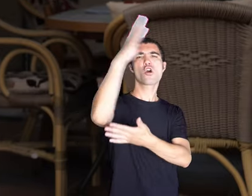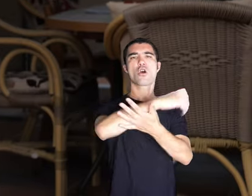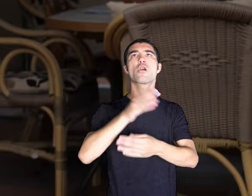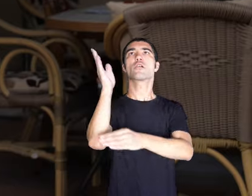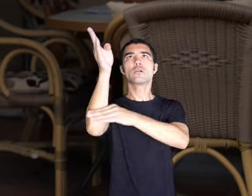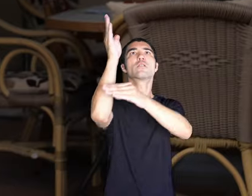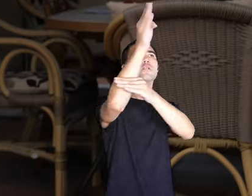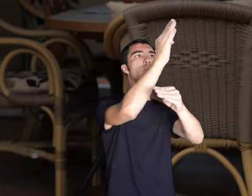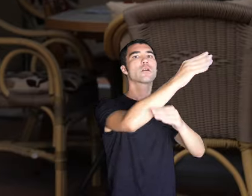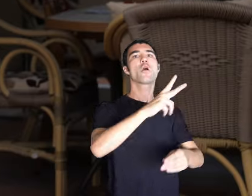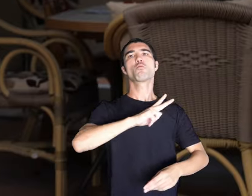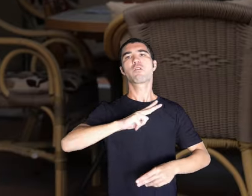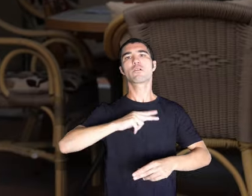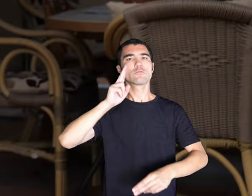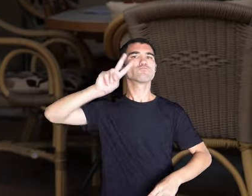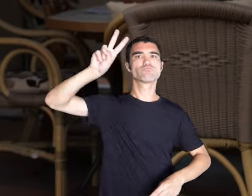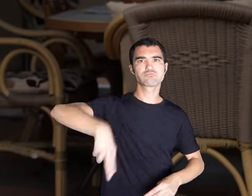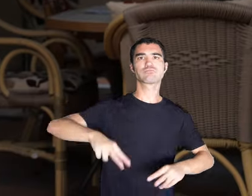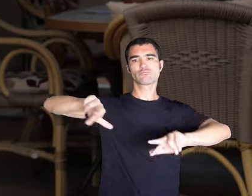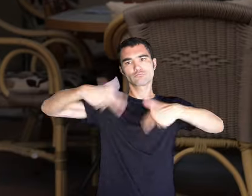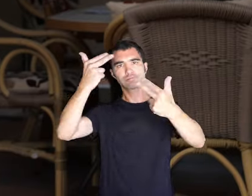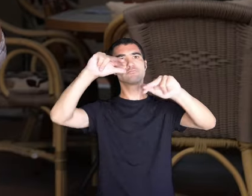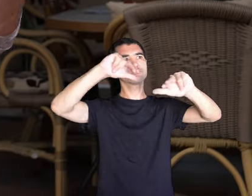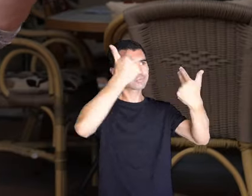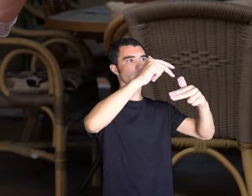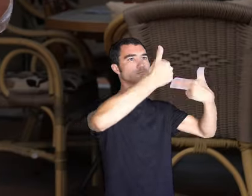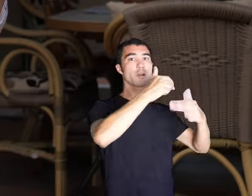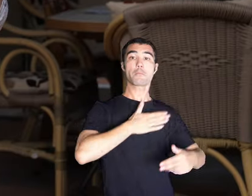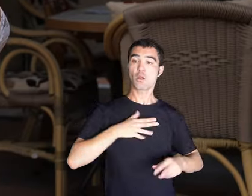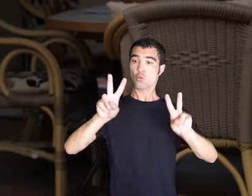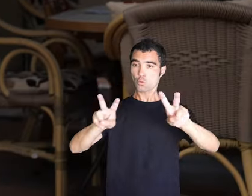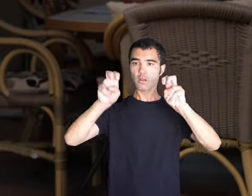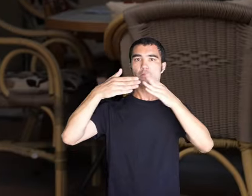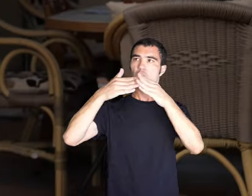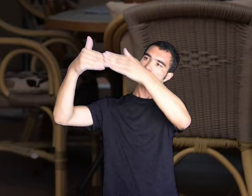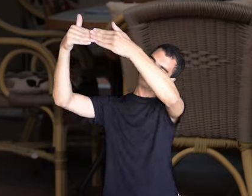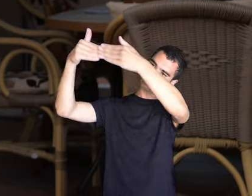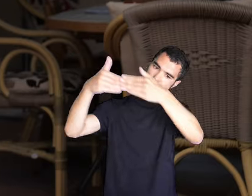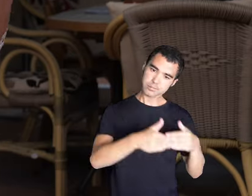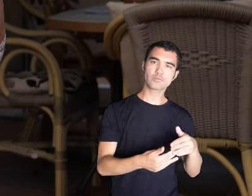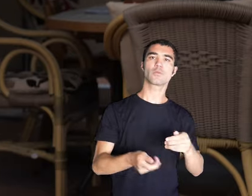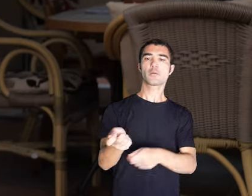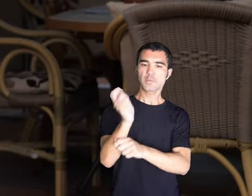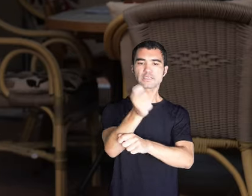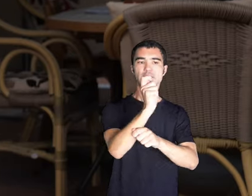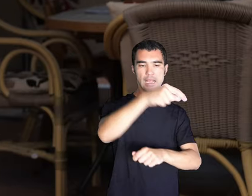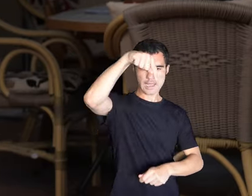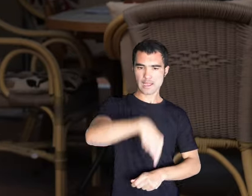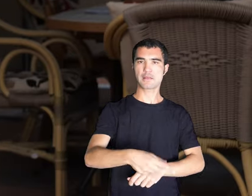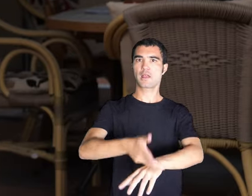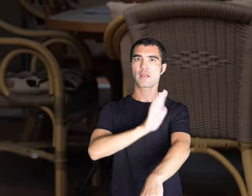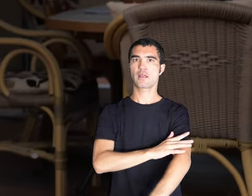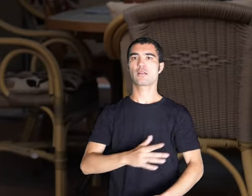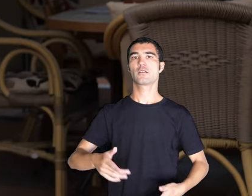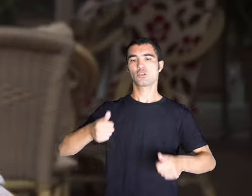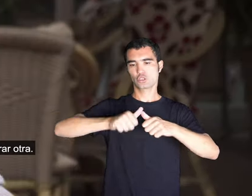para obtener el visto bueno, para que podamos entrar y empezar a pescar aquí, en